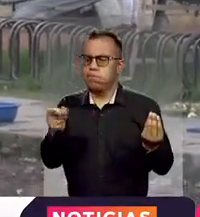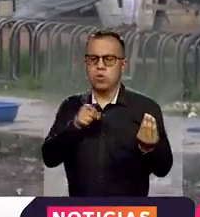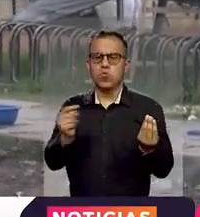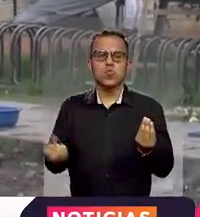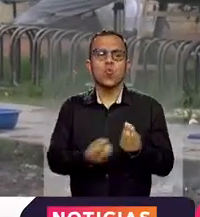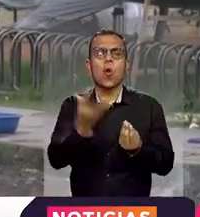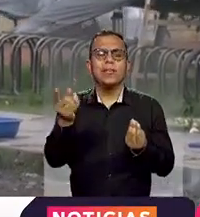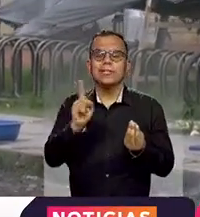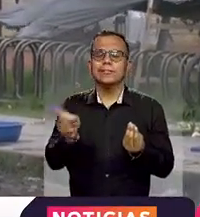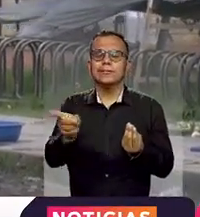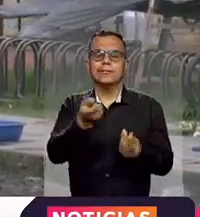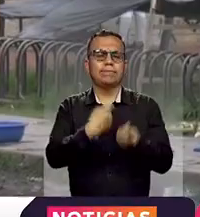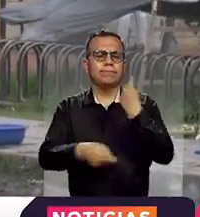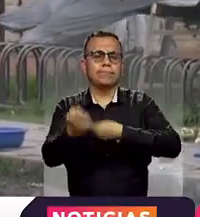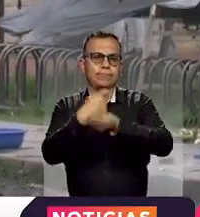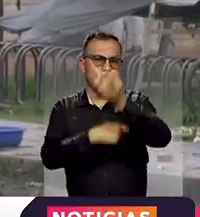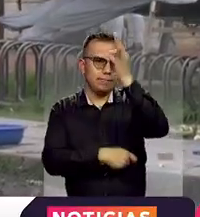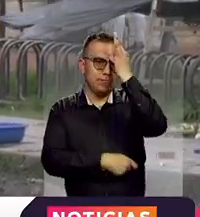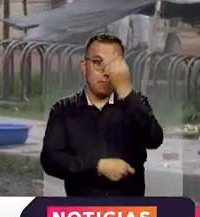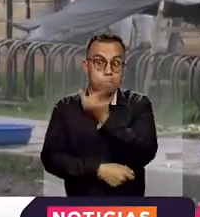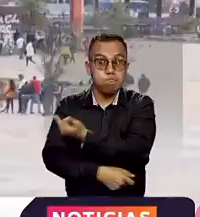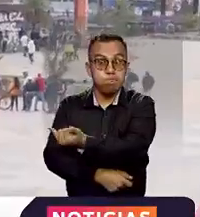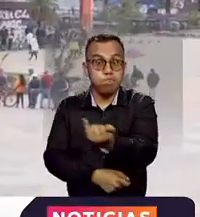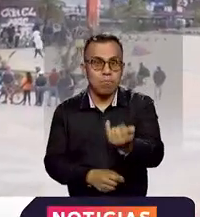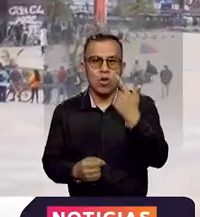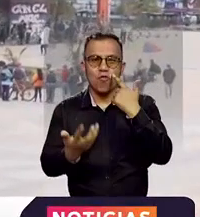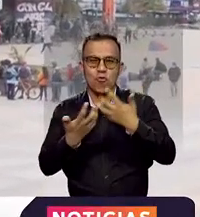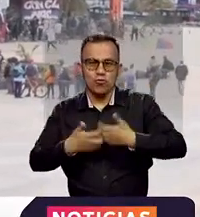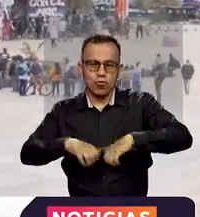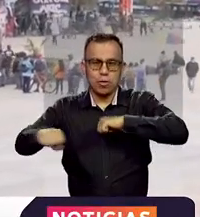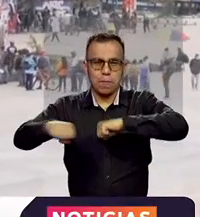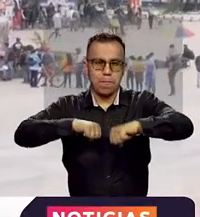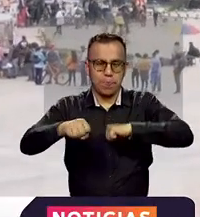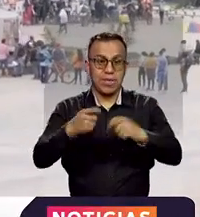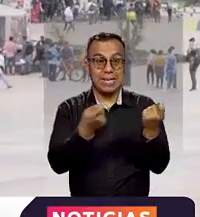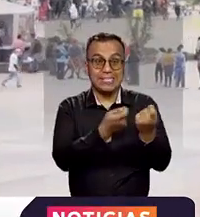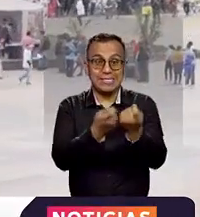bandas dedicadas al microtráfico se encuentran operando en ese y varios vecinos.